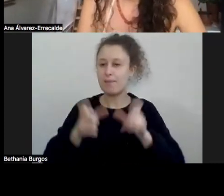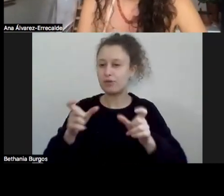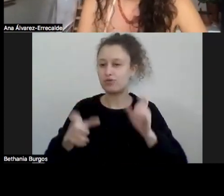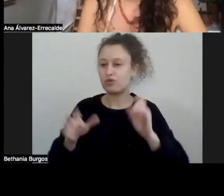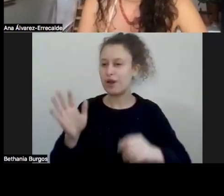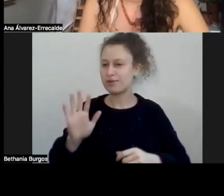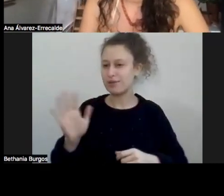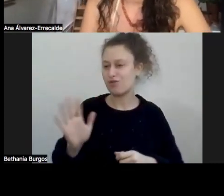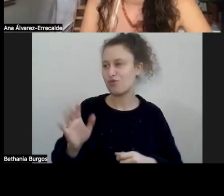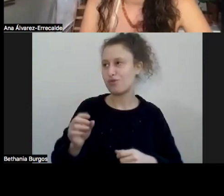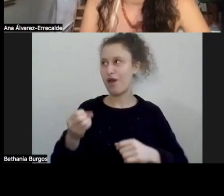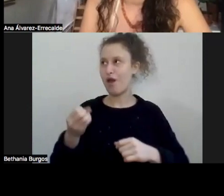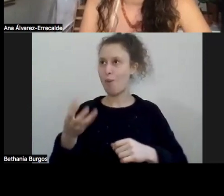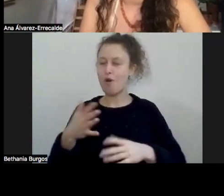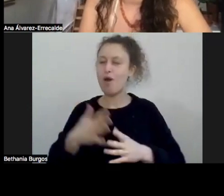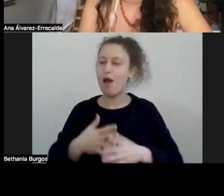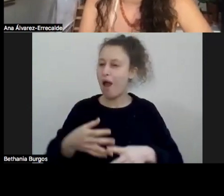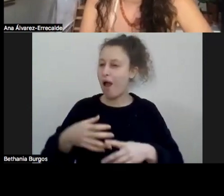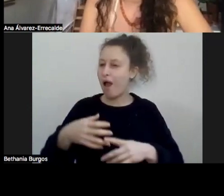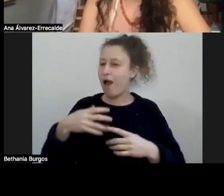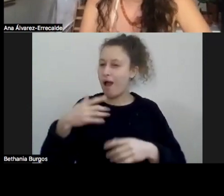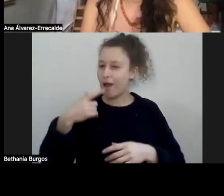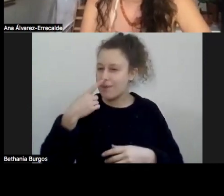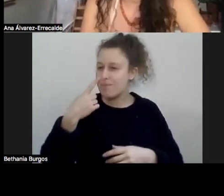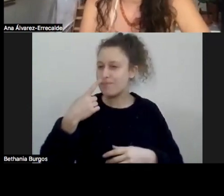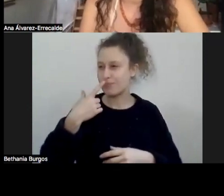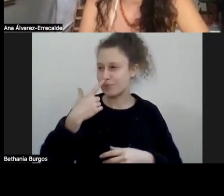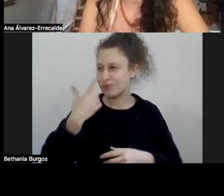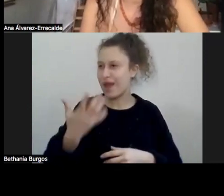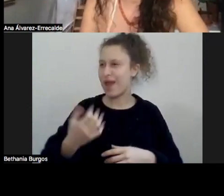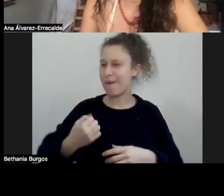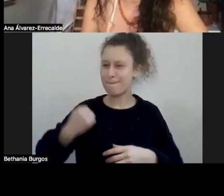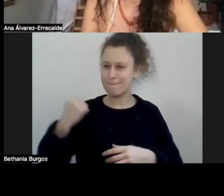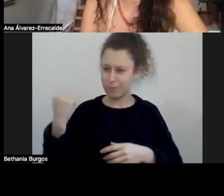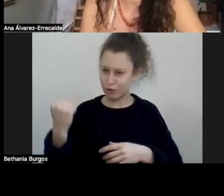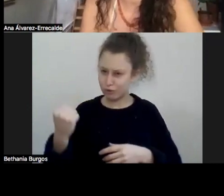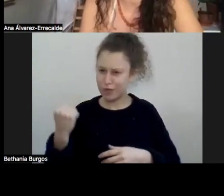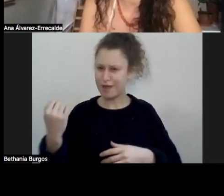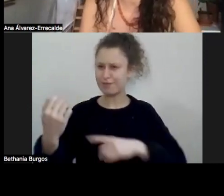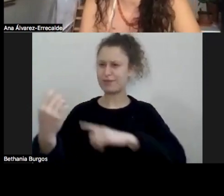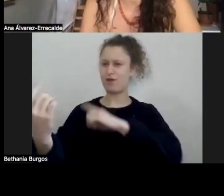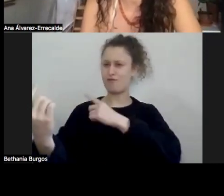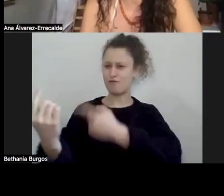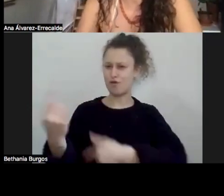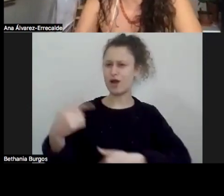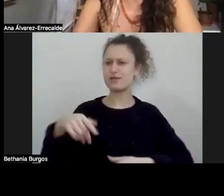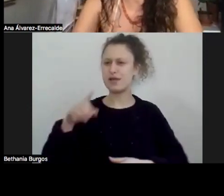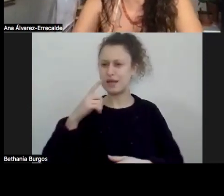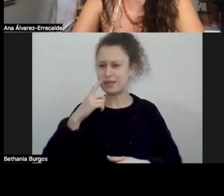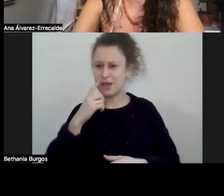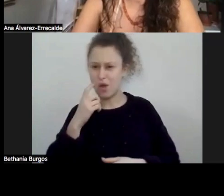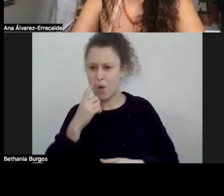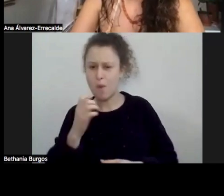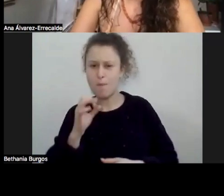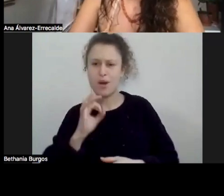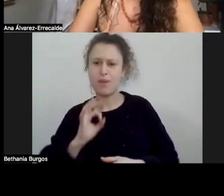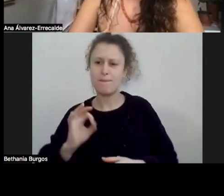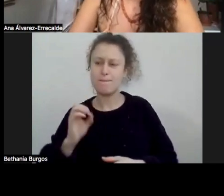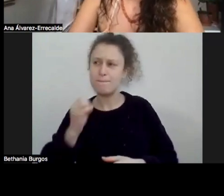normal. Este prejuicio relacionado al género todavía existe, así que todavía tenemos mucho camino por